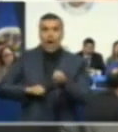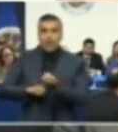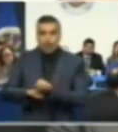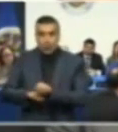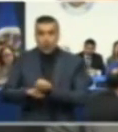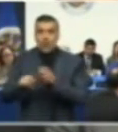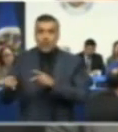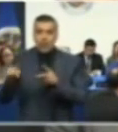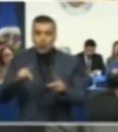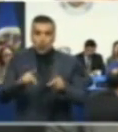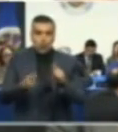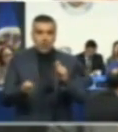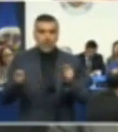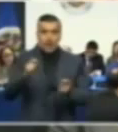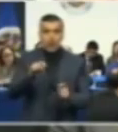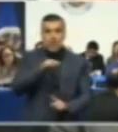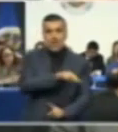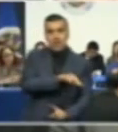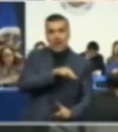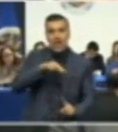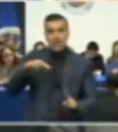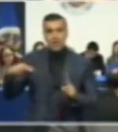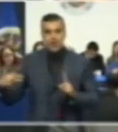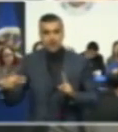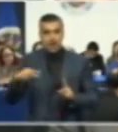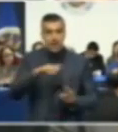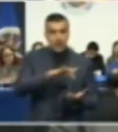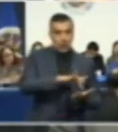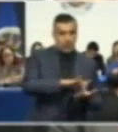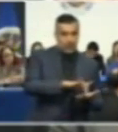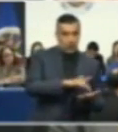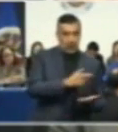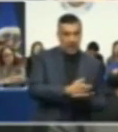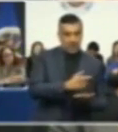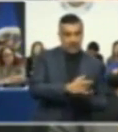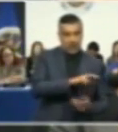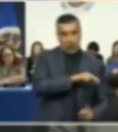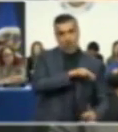acuerdo con el cambio de paradigma de un modelo médico rehabilitador